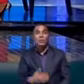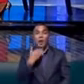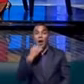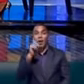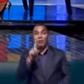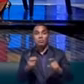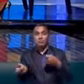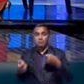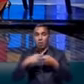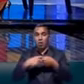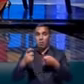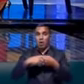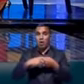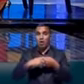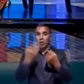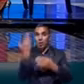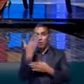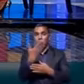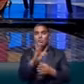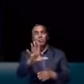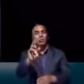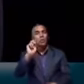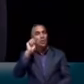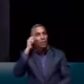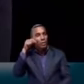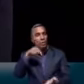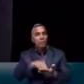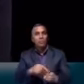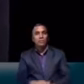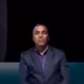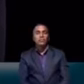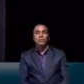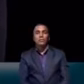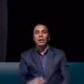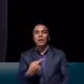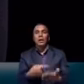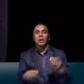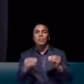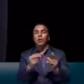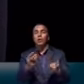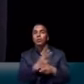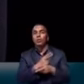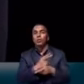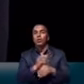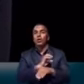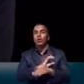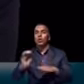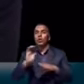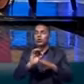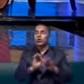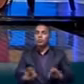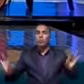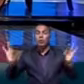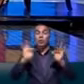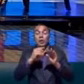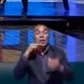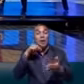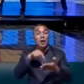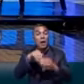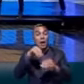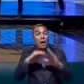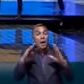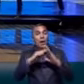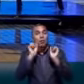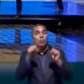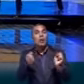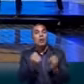algunos que recién se están conectando, y recordar en todo caso cuáles son las medidas de prevención, esos consejos importantes que desde casa podemos